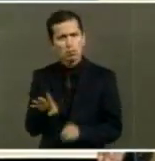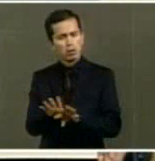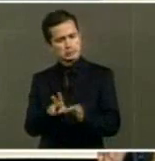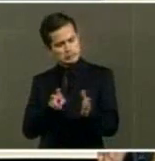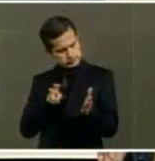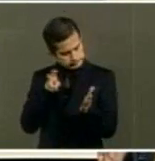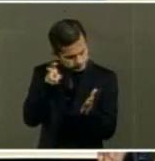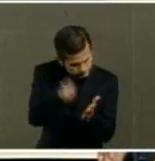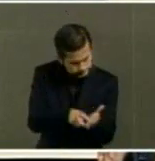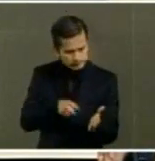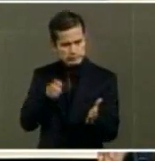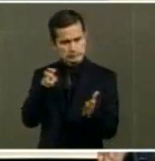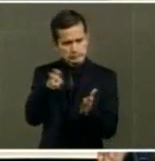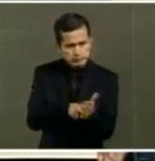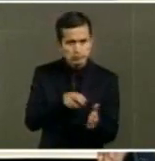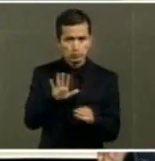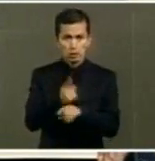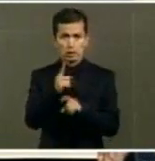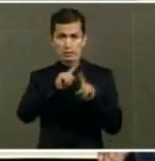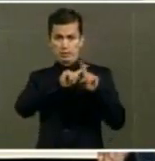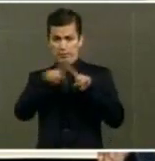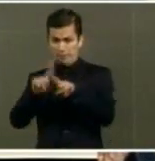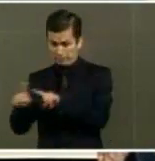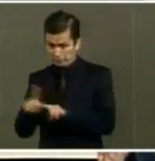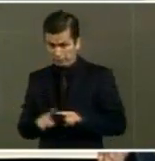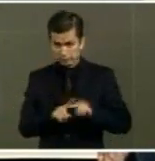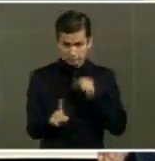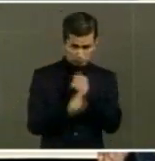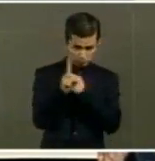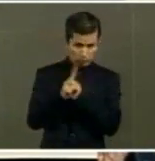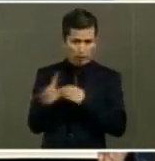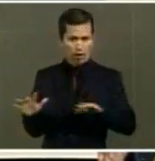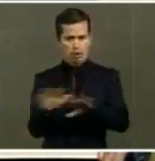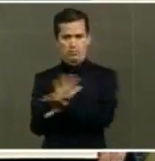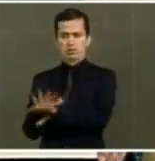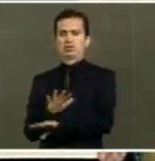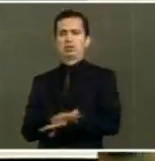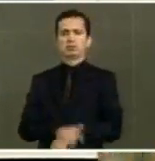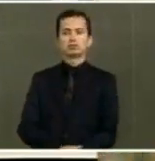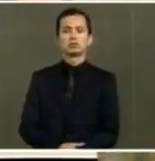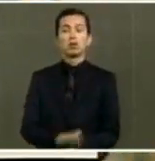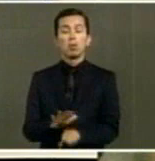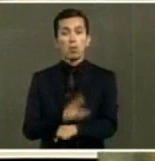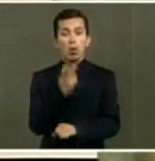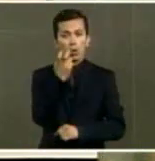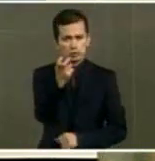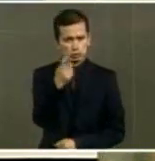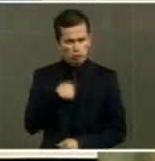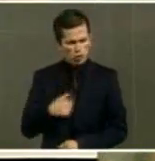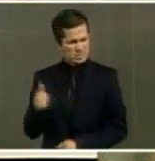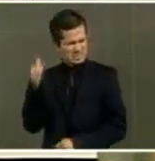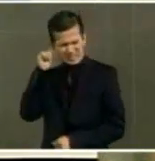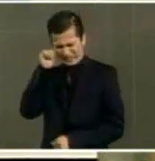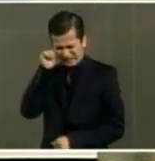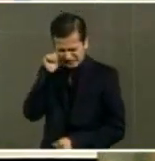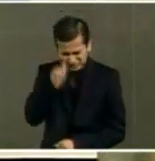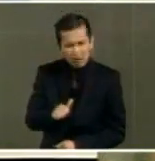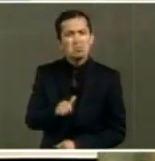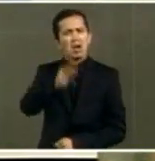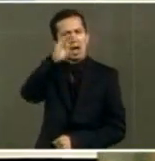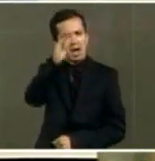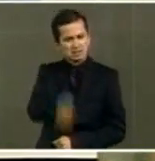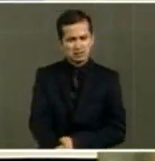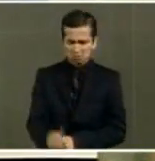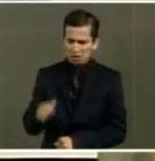cambiantes circunstancias nos aconsejen hacer. Y por eso he estado y estaré siempre dispuesto a escuchar